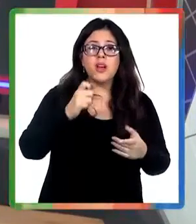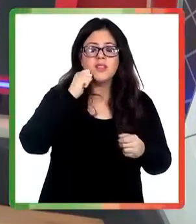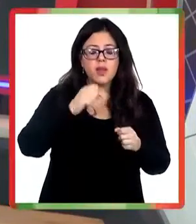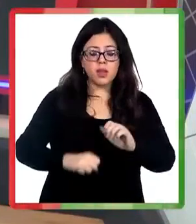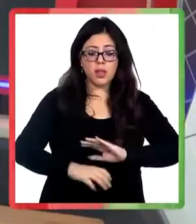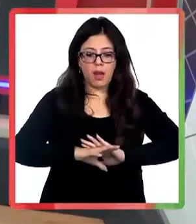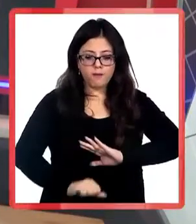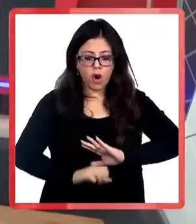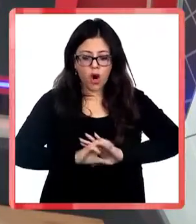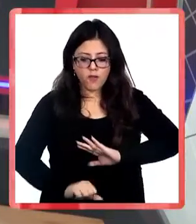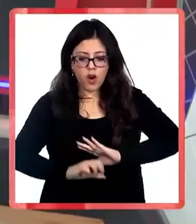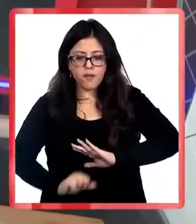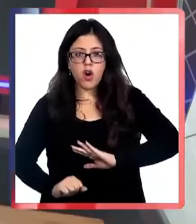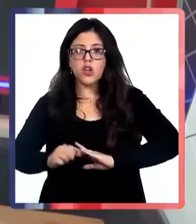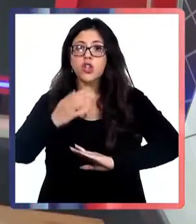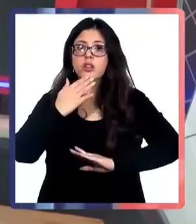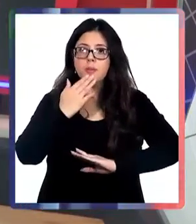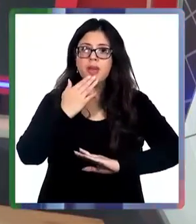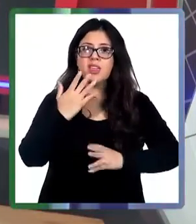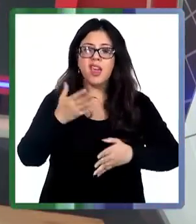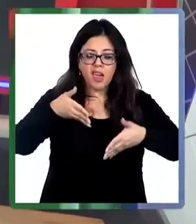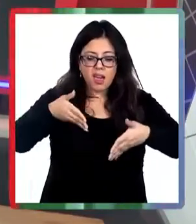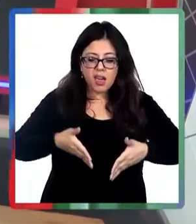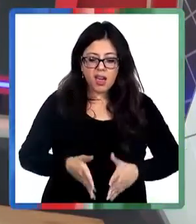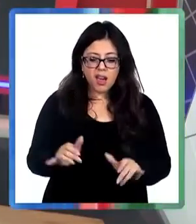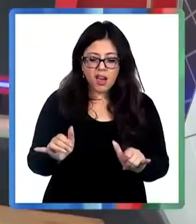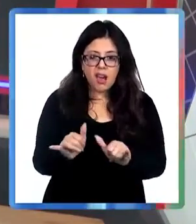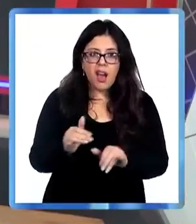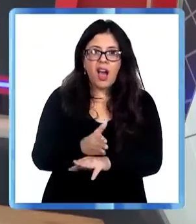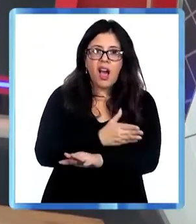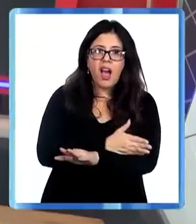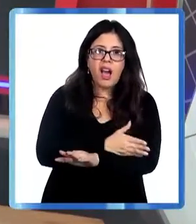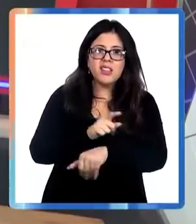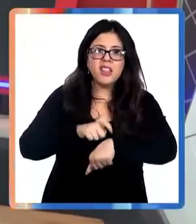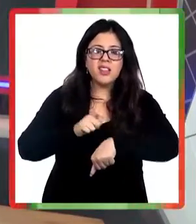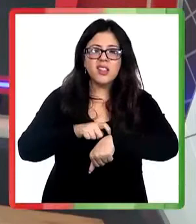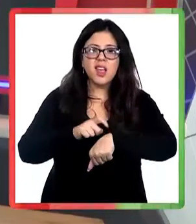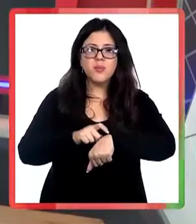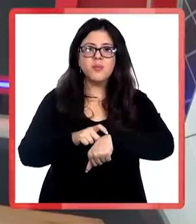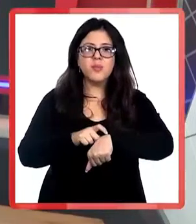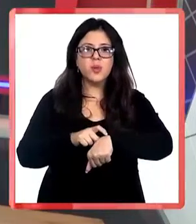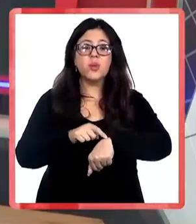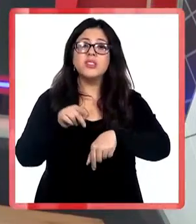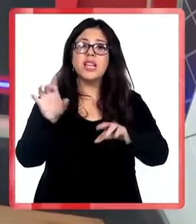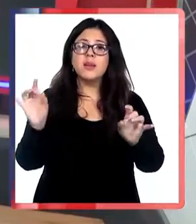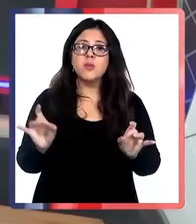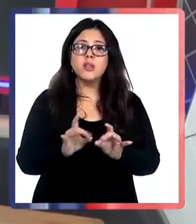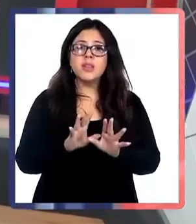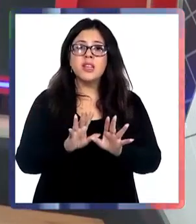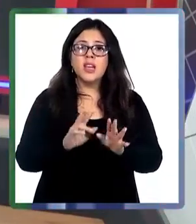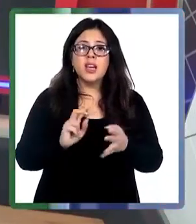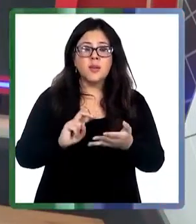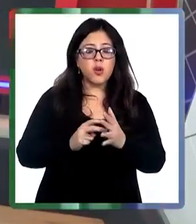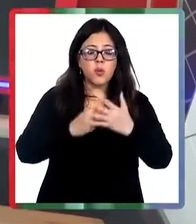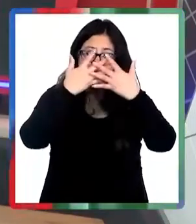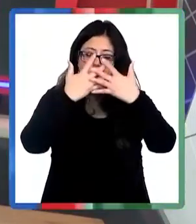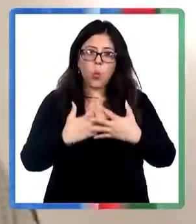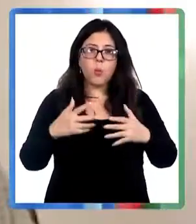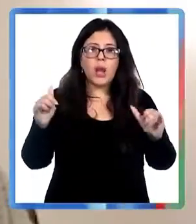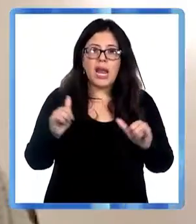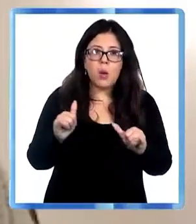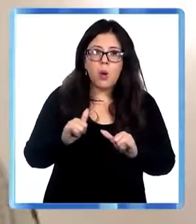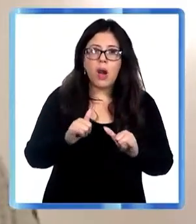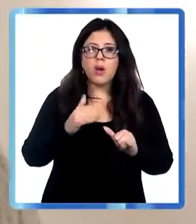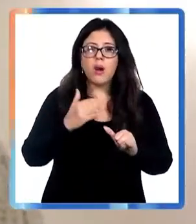cantidad de abortos, una mayor cantidad de partos prematuros, e incluso a largo plazo puede haber malformaciones, puede